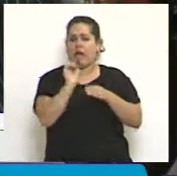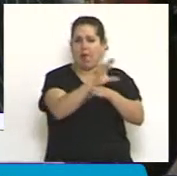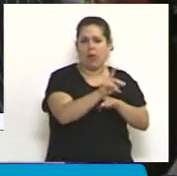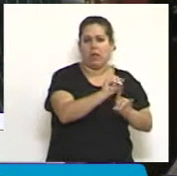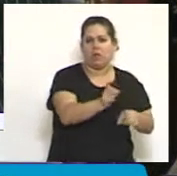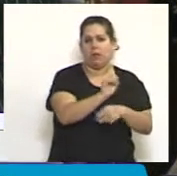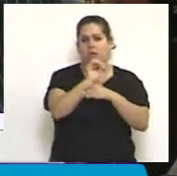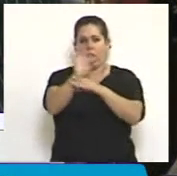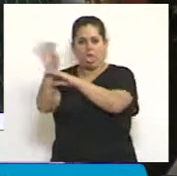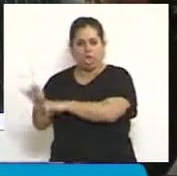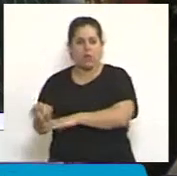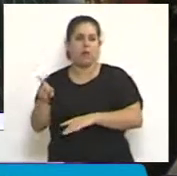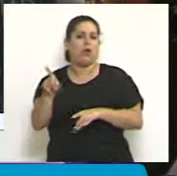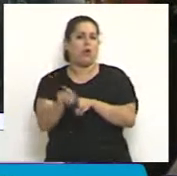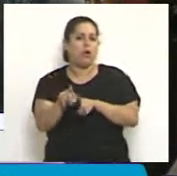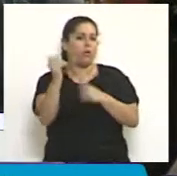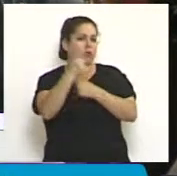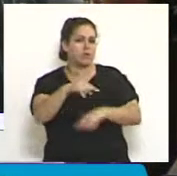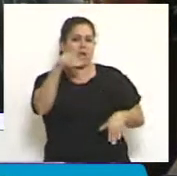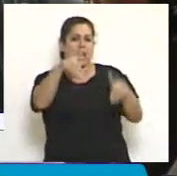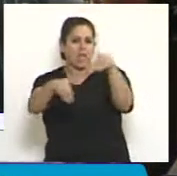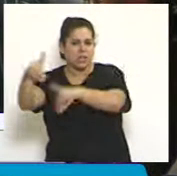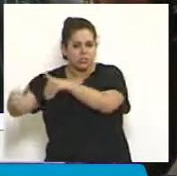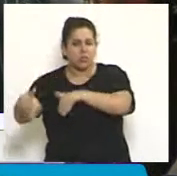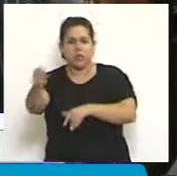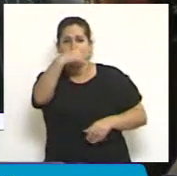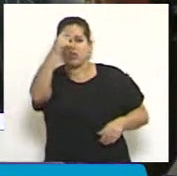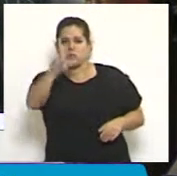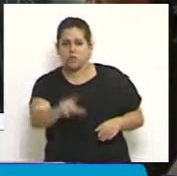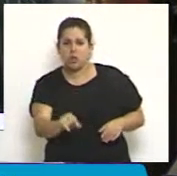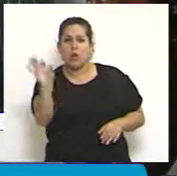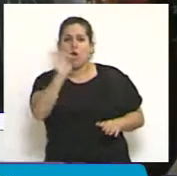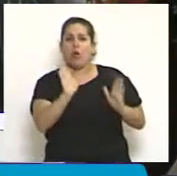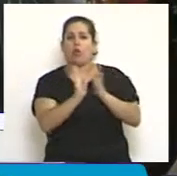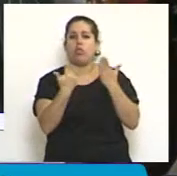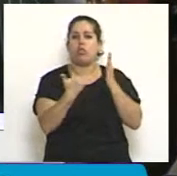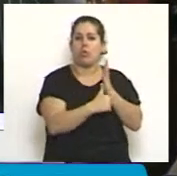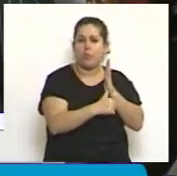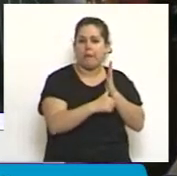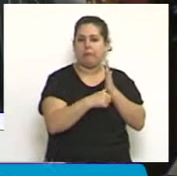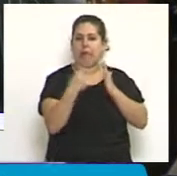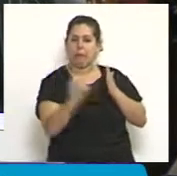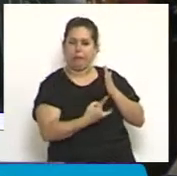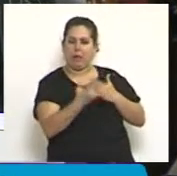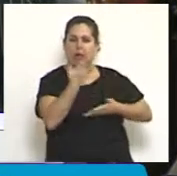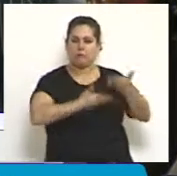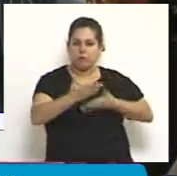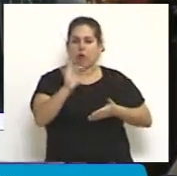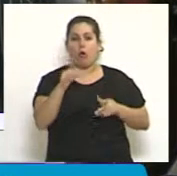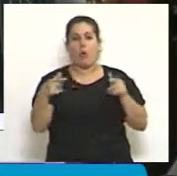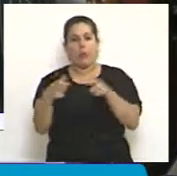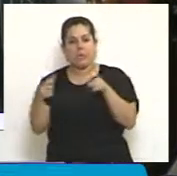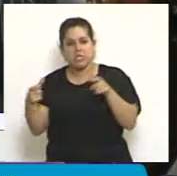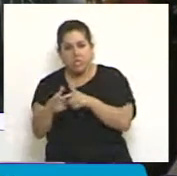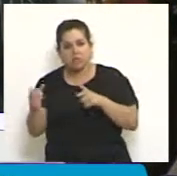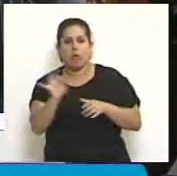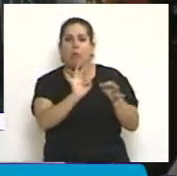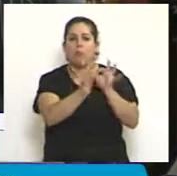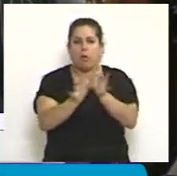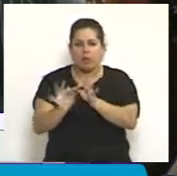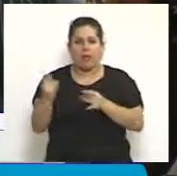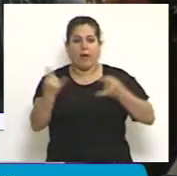disciplinarias y la posibilidad de requerir el auxilio de la fuerza pública, y las funciones administrativas y trámites